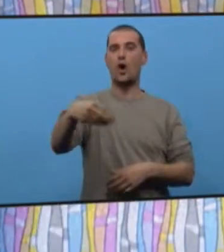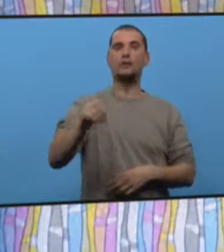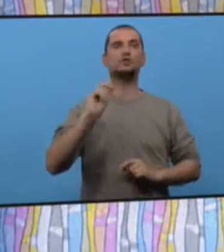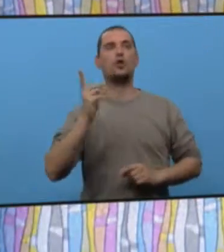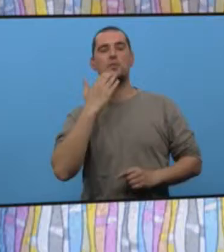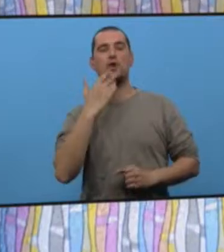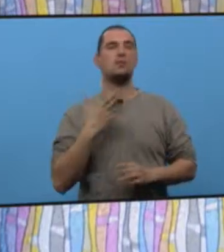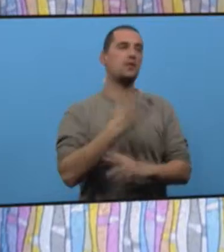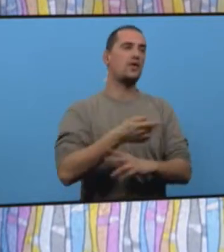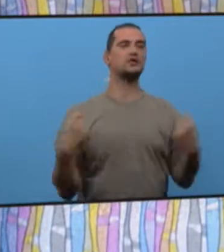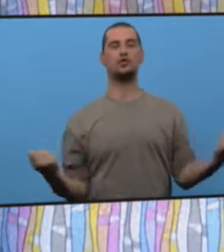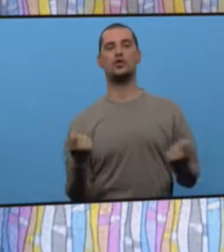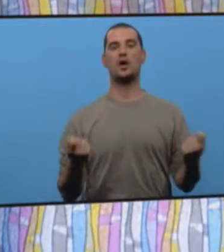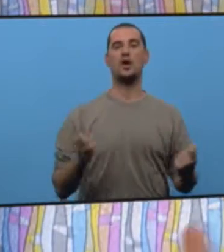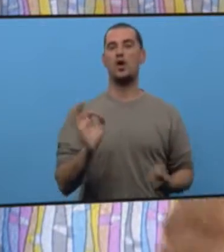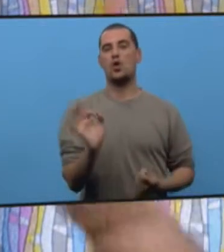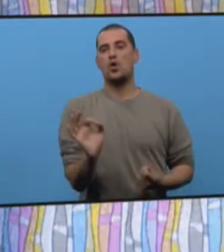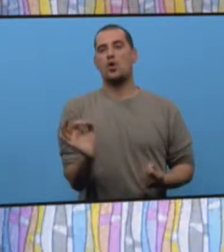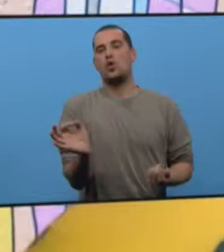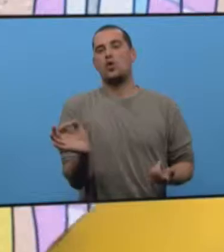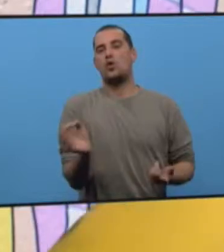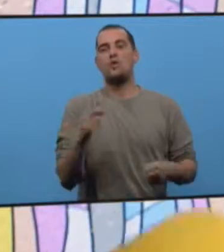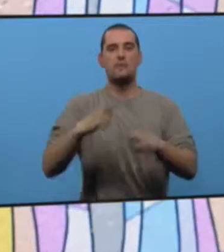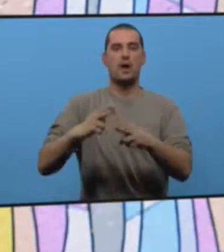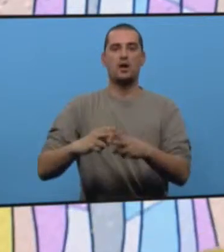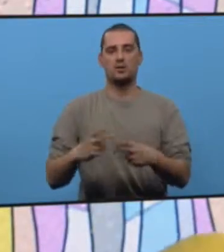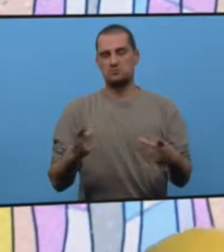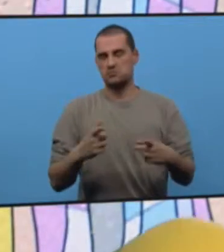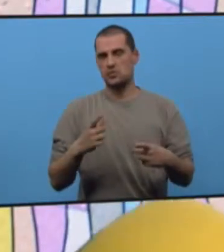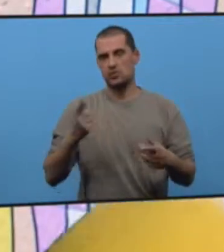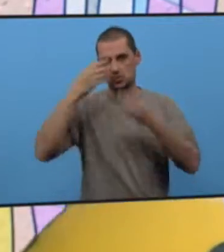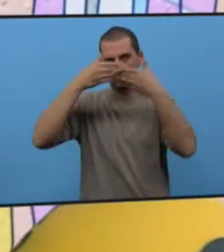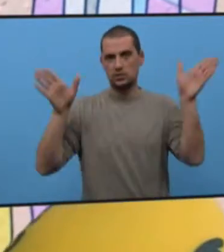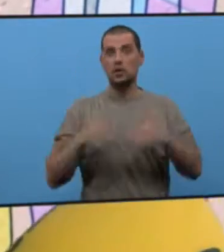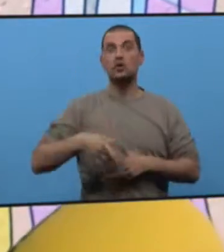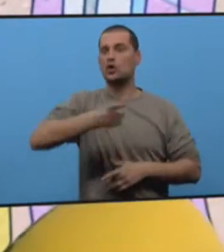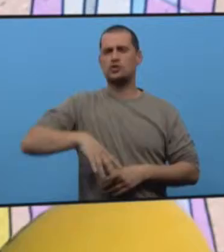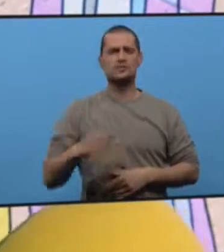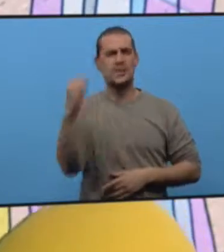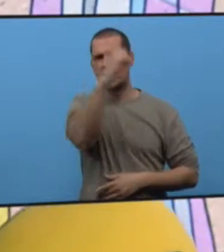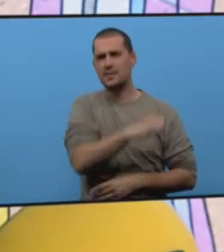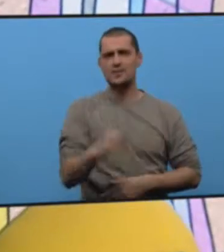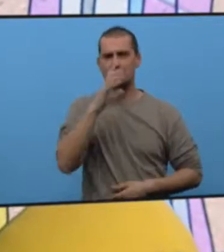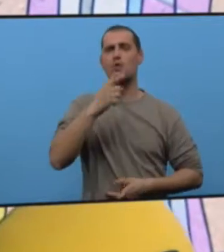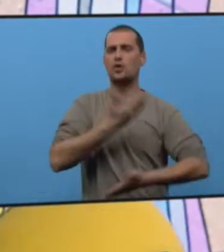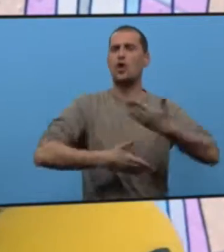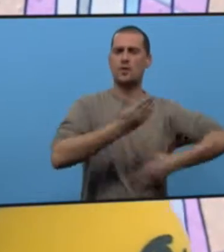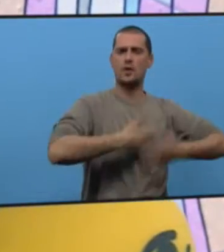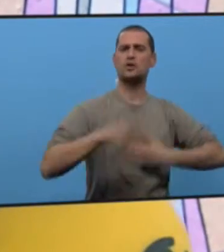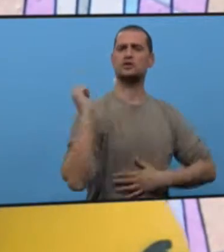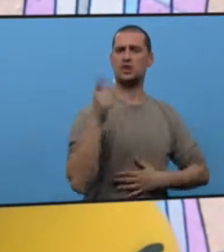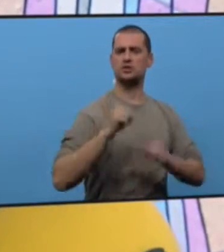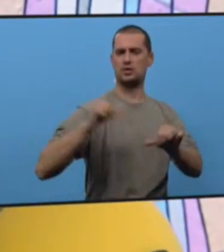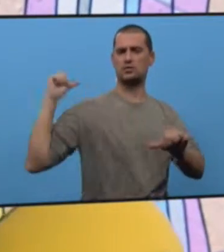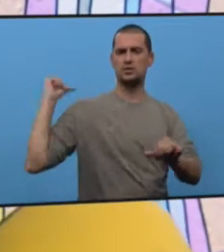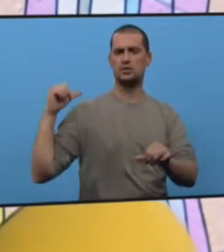poden escutar nunha discoteca ou nun bar. É para nosotros maravilloso, porque non xa non é a primeira que temos, que xa levamos a colaborar